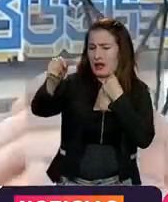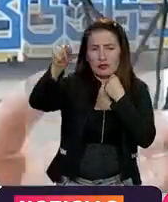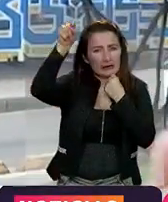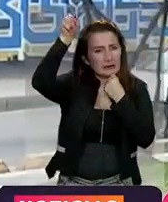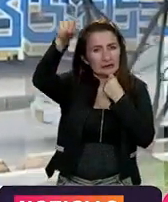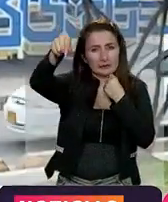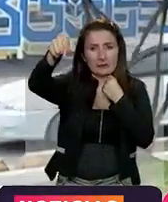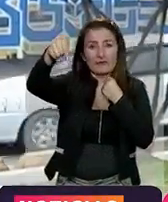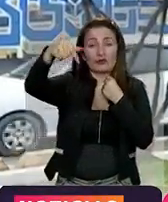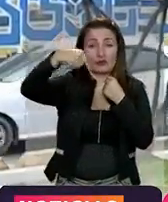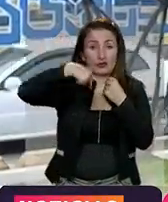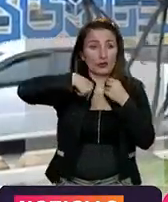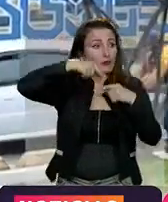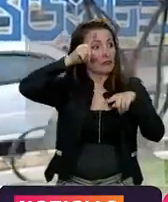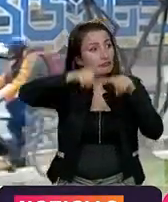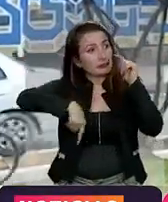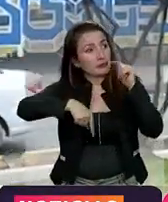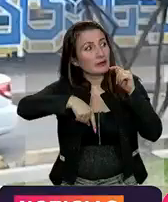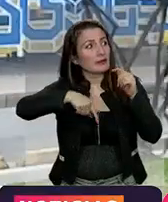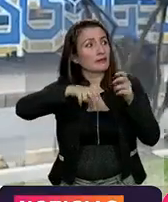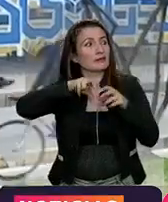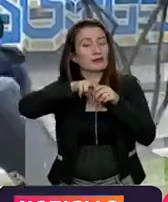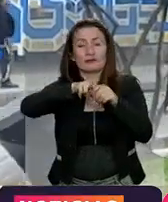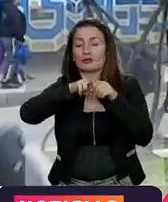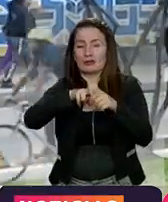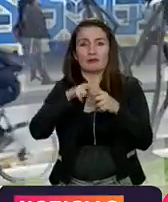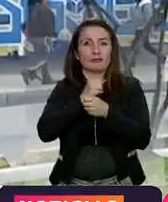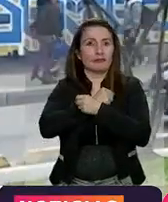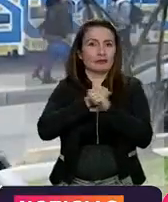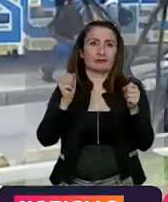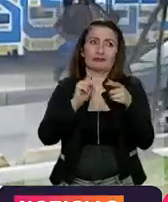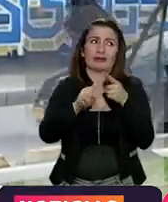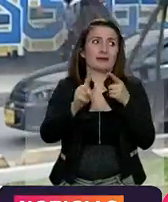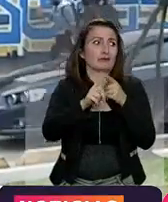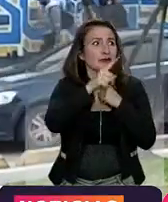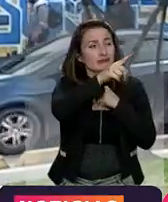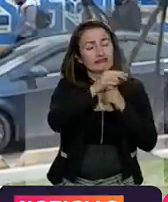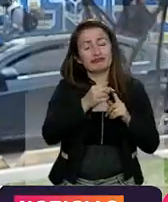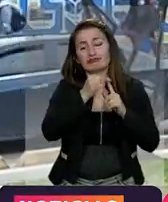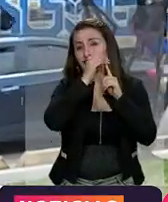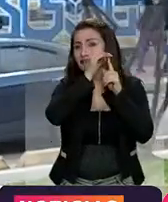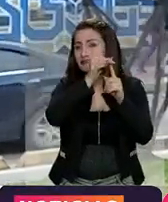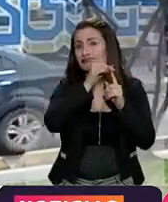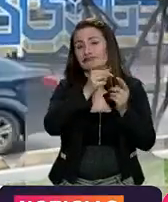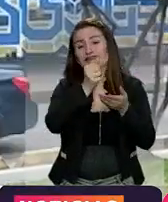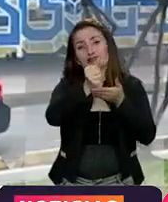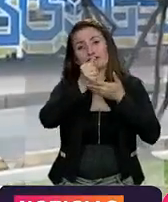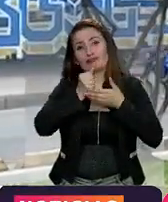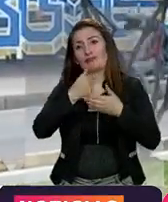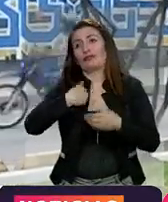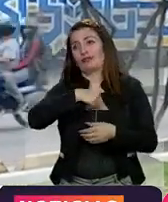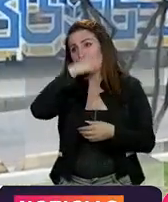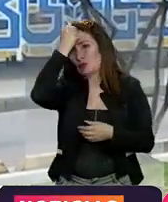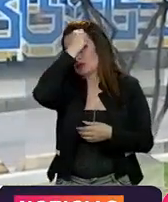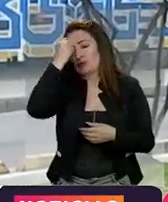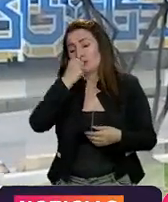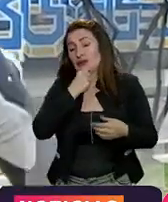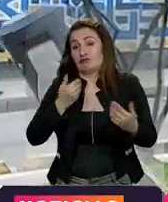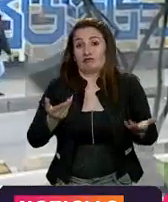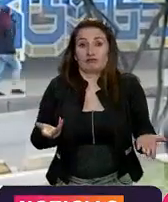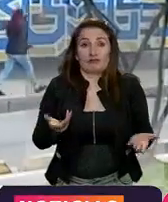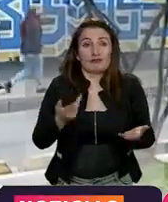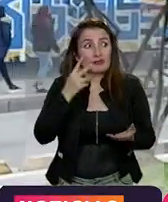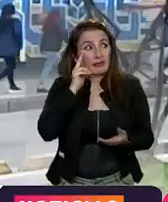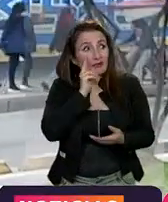y para coger transporte es imposible. Aquí el Transmilenio es esencial para los, como se dice, para los soachunos. Y tú ves,